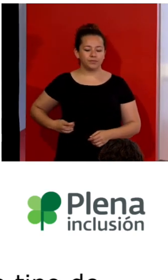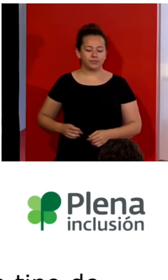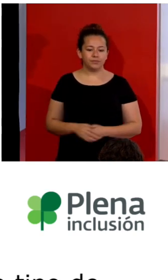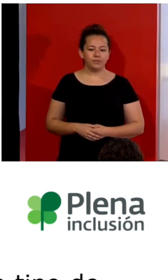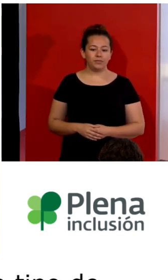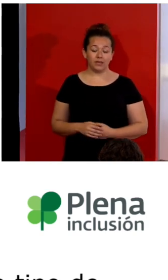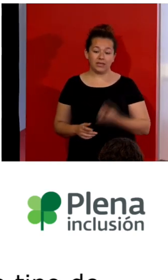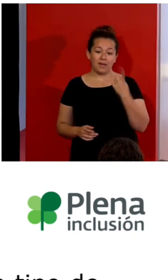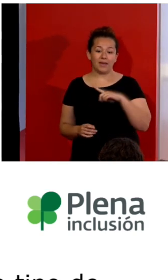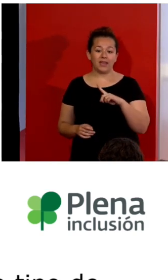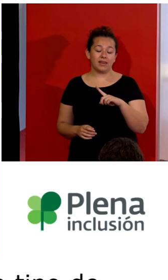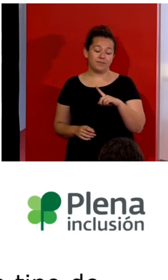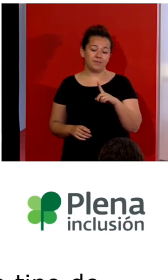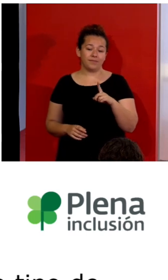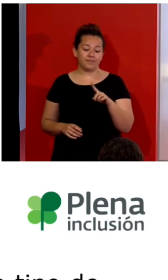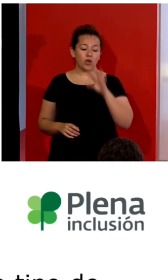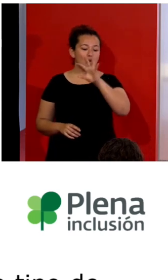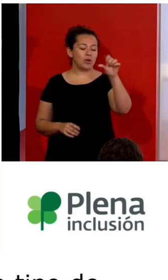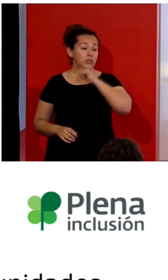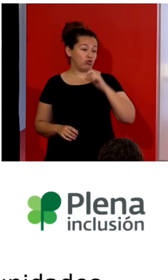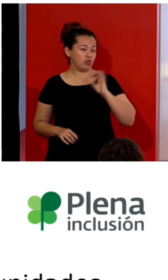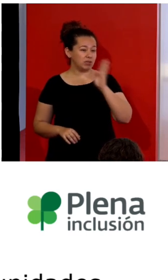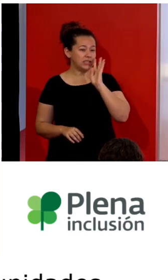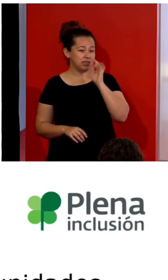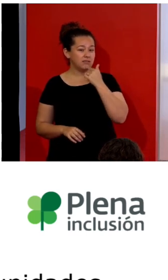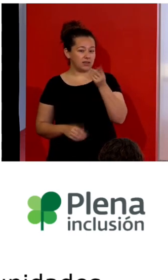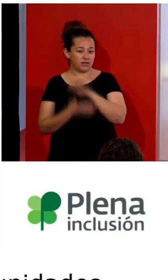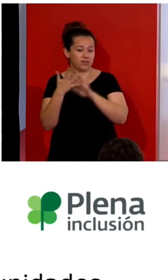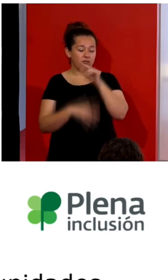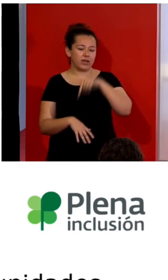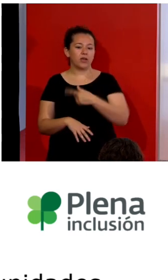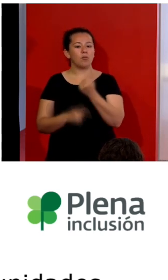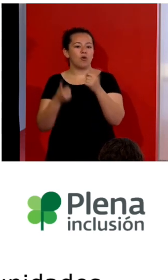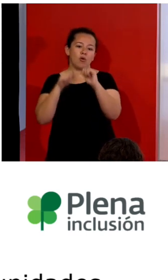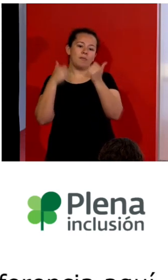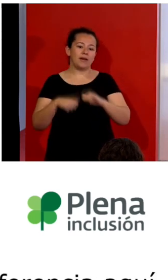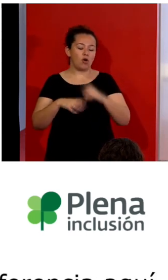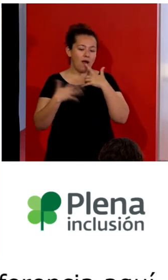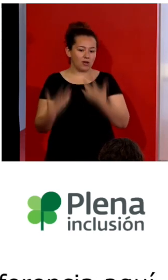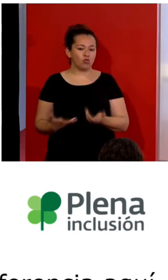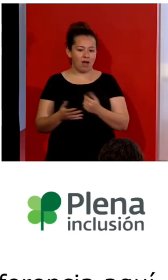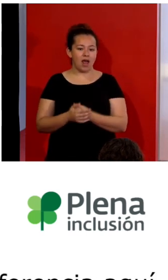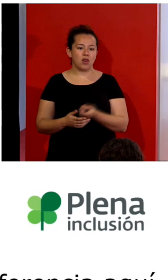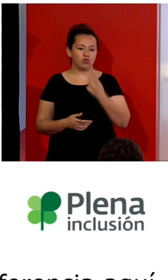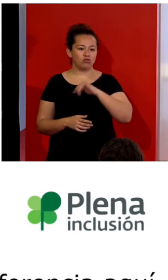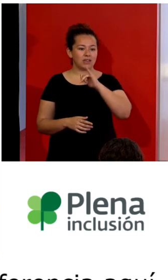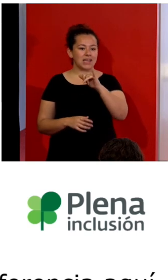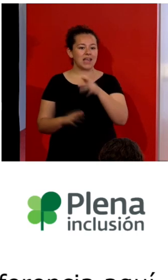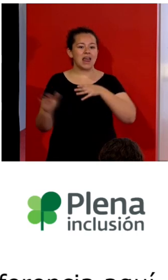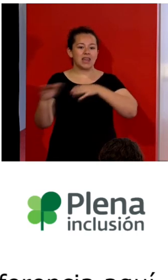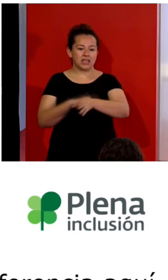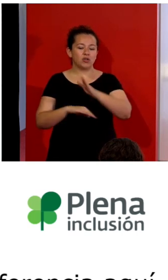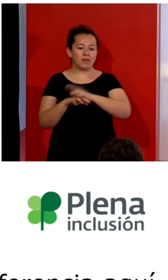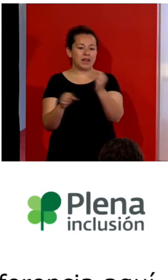de las comunidades autónomas a las que se ha hecho referencia aquí y que nos ponen un poco en el marco actual que tenemos de acceso al